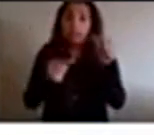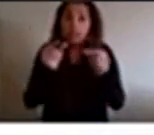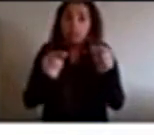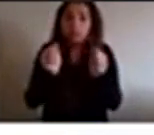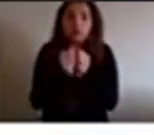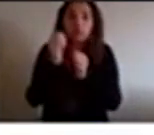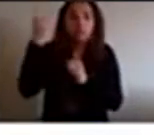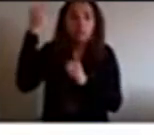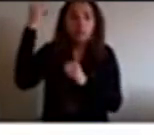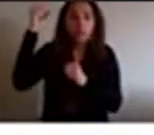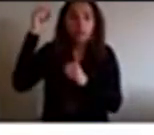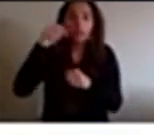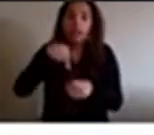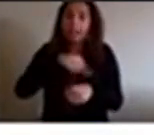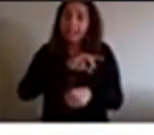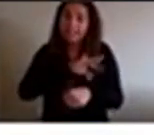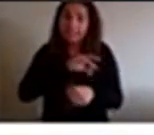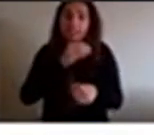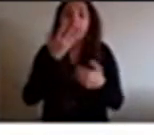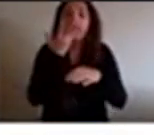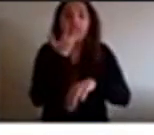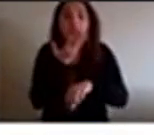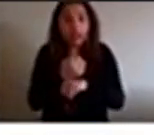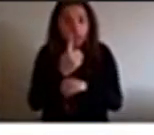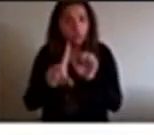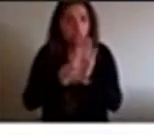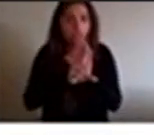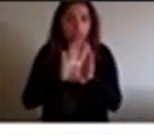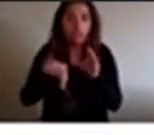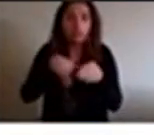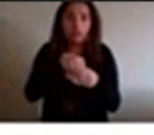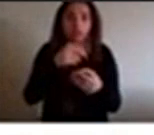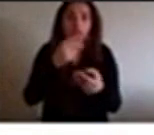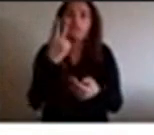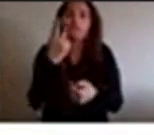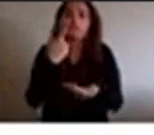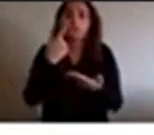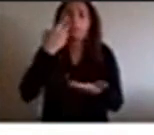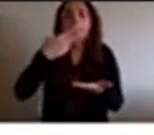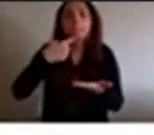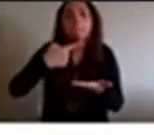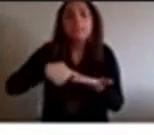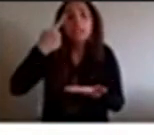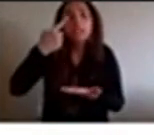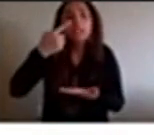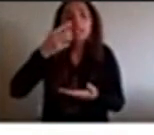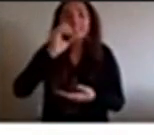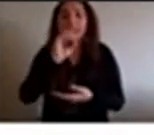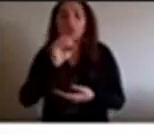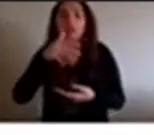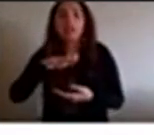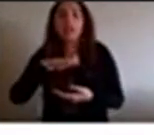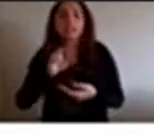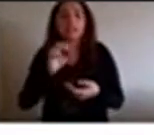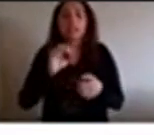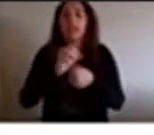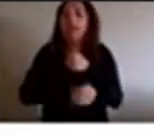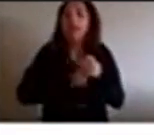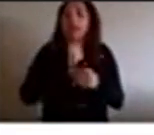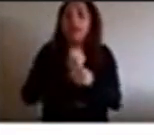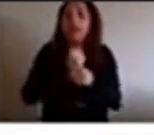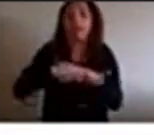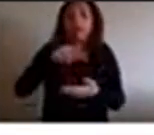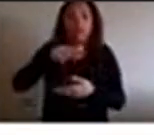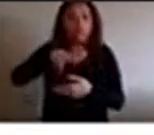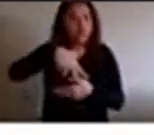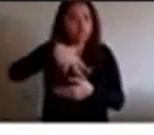Nosotros en Chile tenemos una ley de inclusión, que es la ley 21.015, que es del año 2018, y que obliga